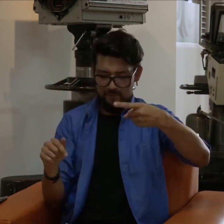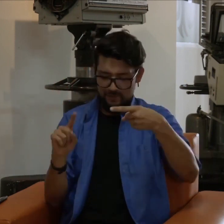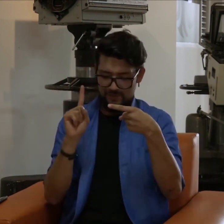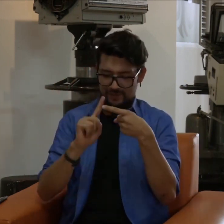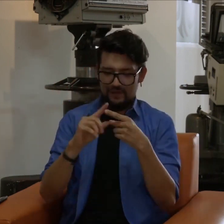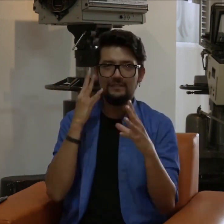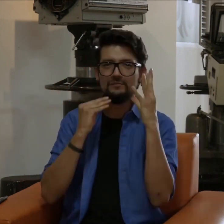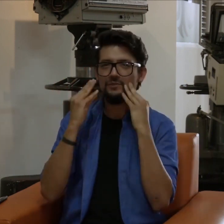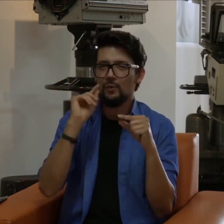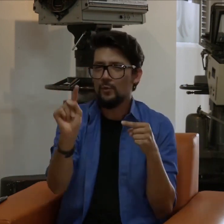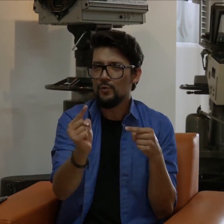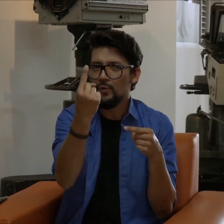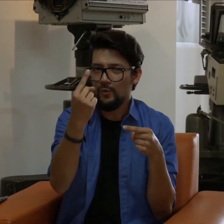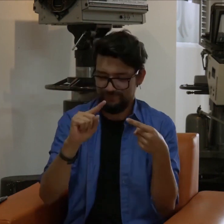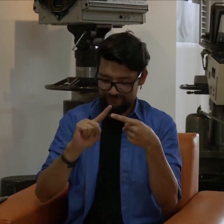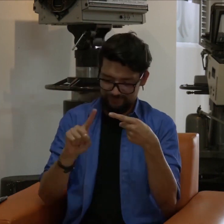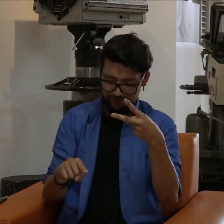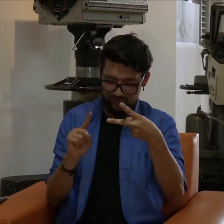Experiencias únicas.